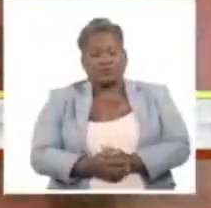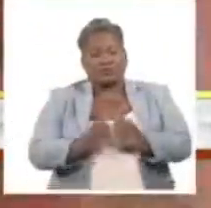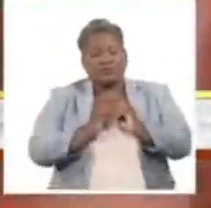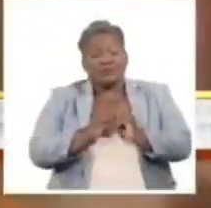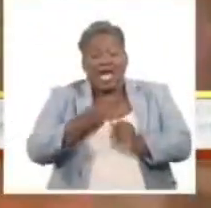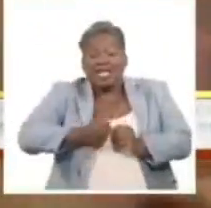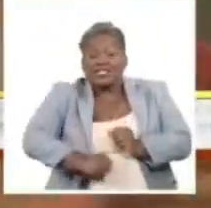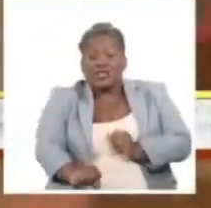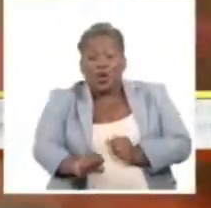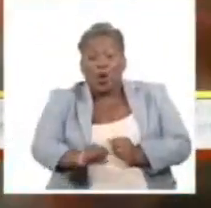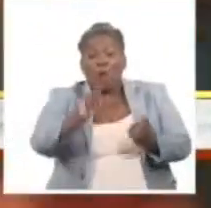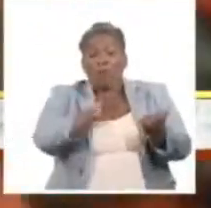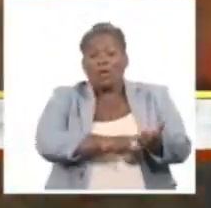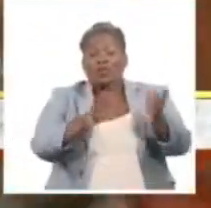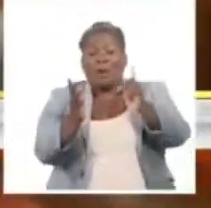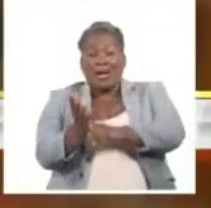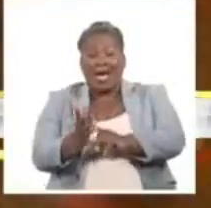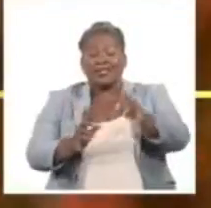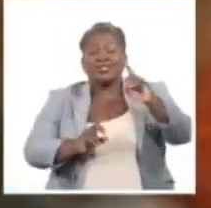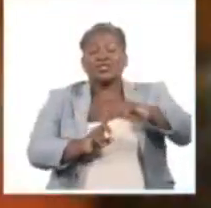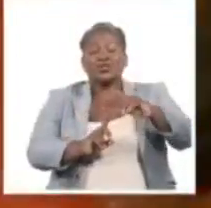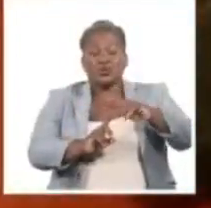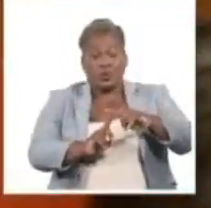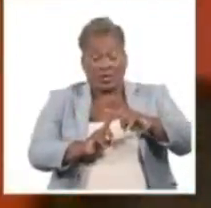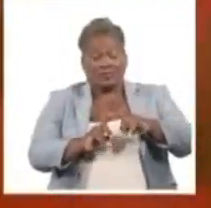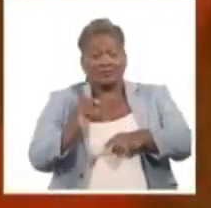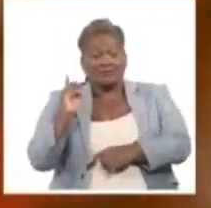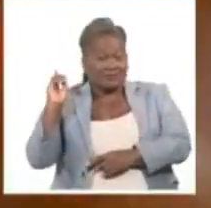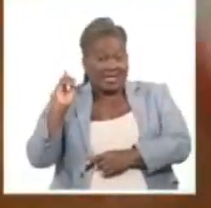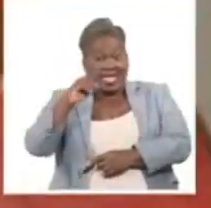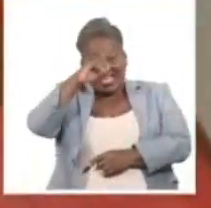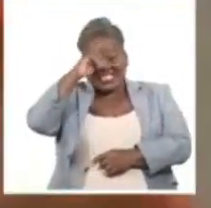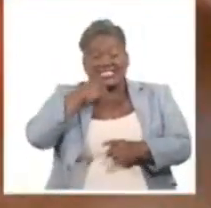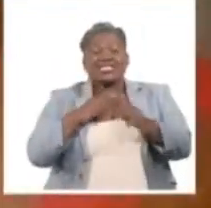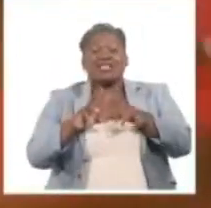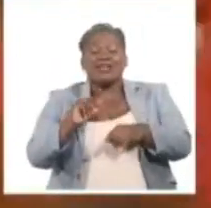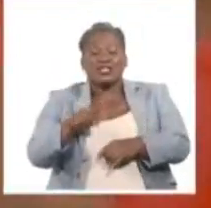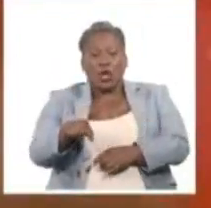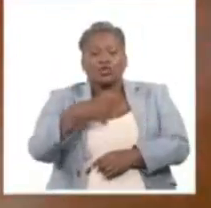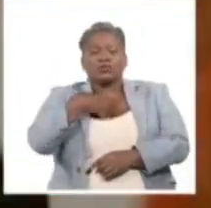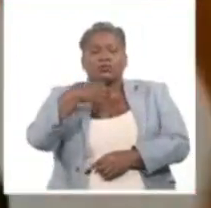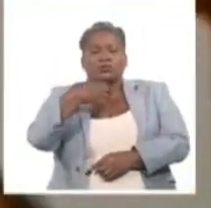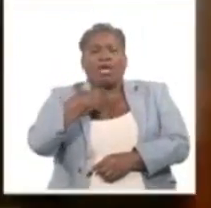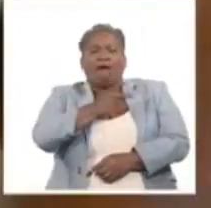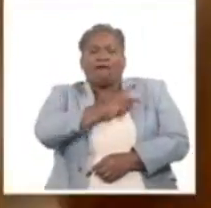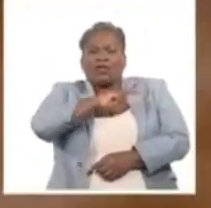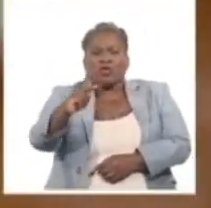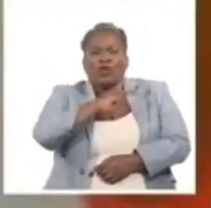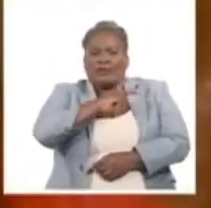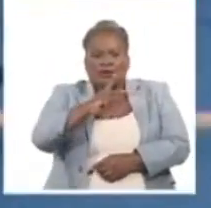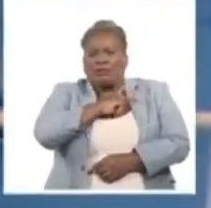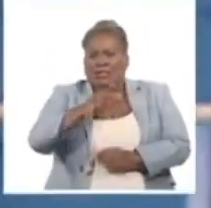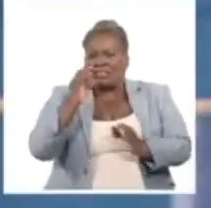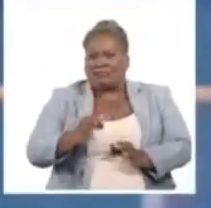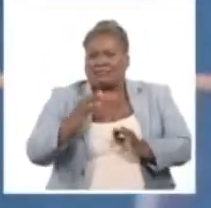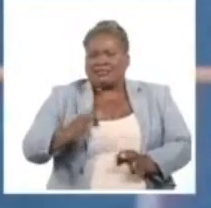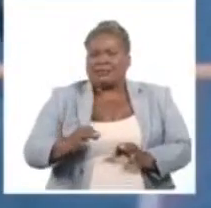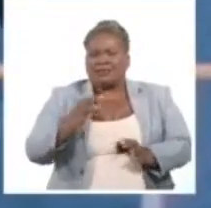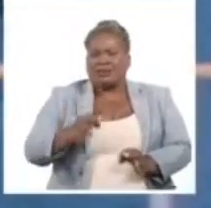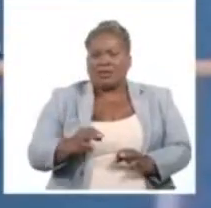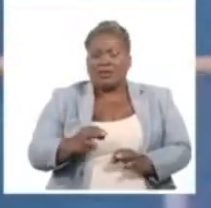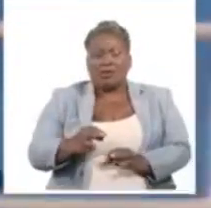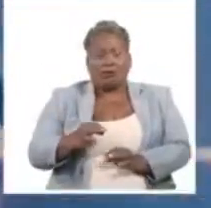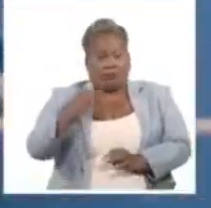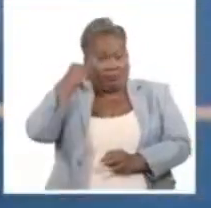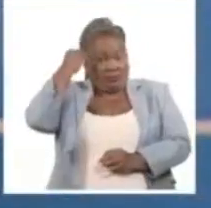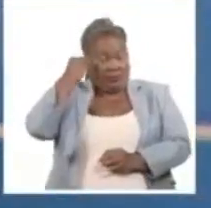Natural de Puerto Padre, Las Tunas, Teófilo Stevenson Lawrence tejió una cadena impresionante de victorias y hazañas que lo llevaron a ser